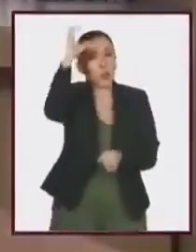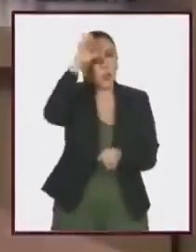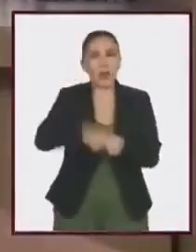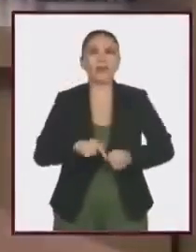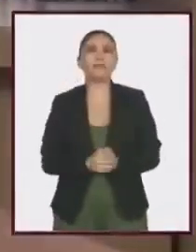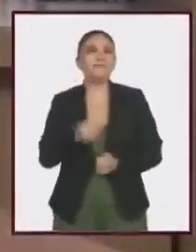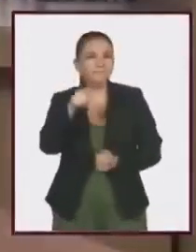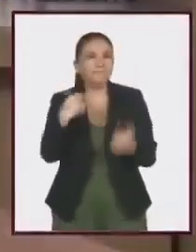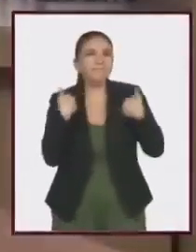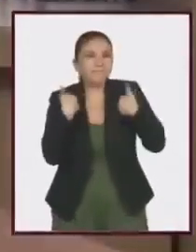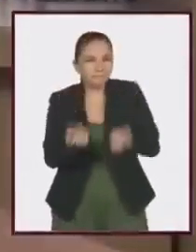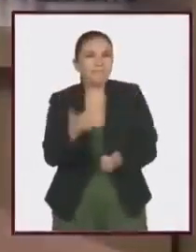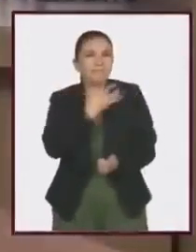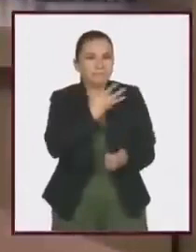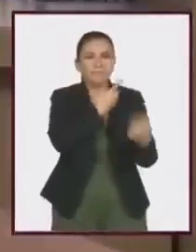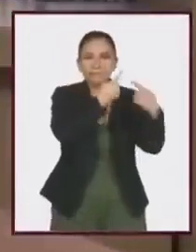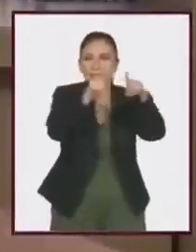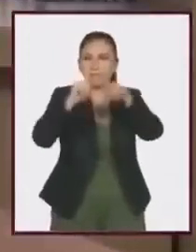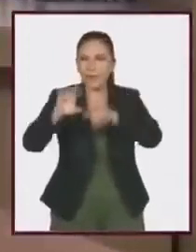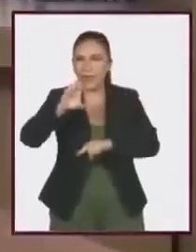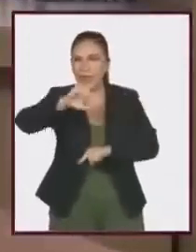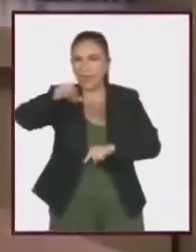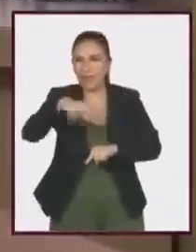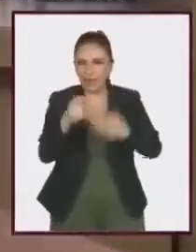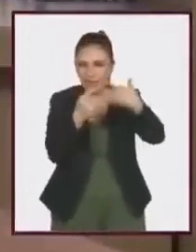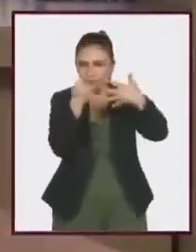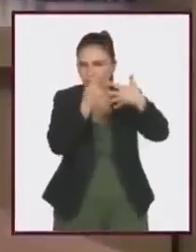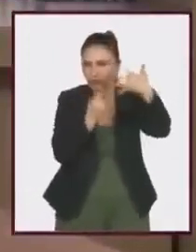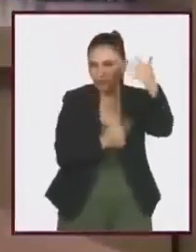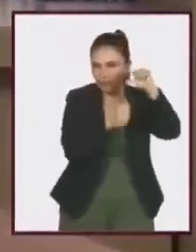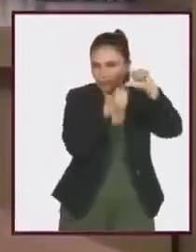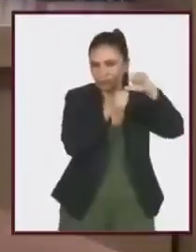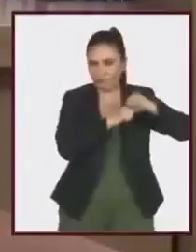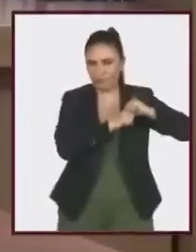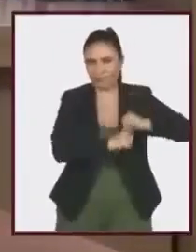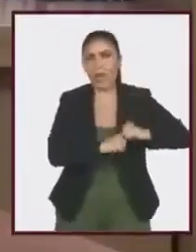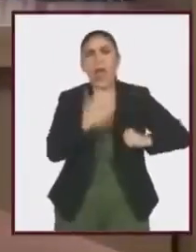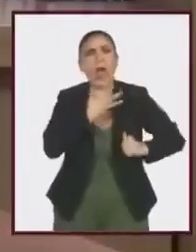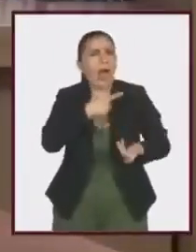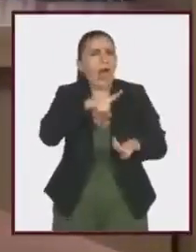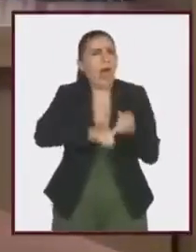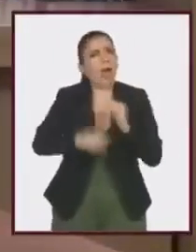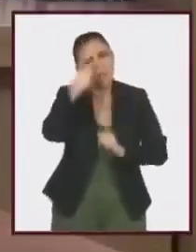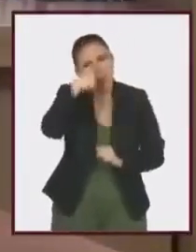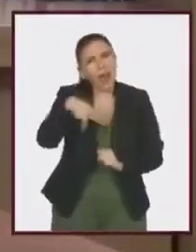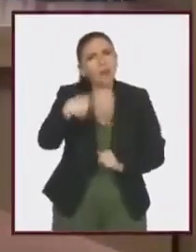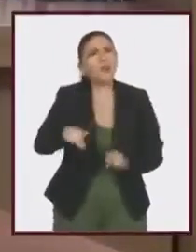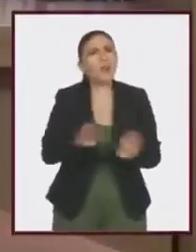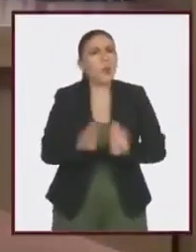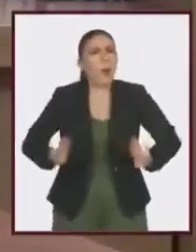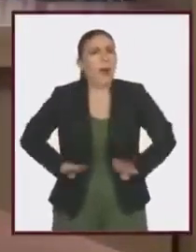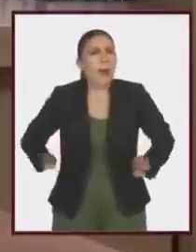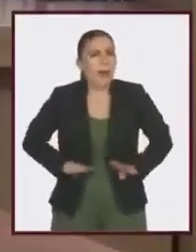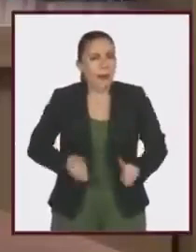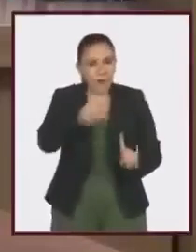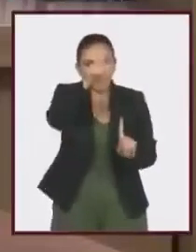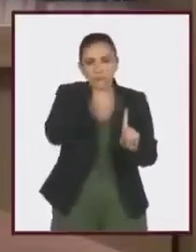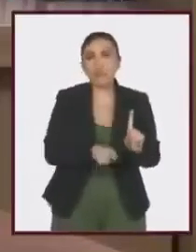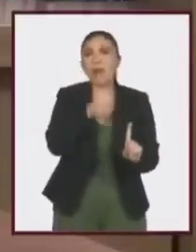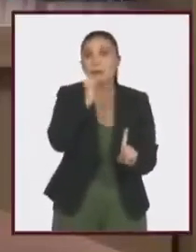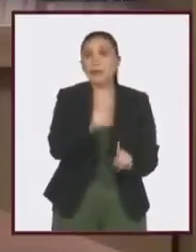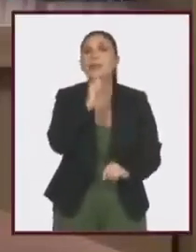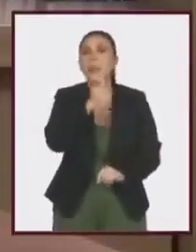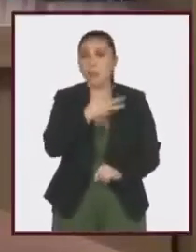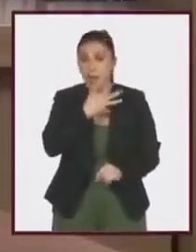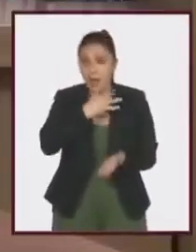se fijan, todos estos ejes articuladores están presentes en estos rasgos del perfil, y además van a estar